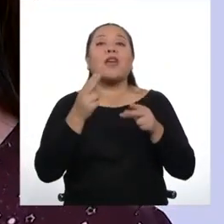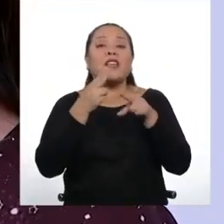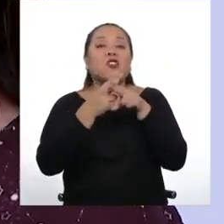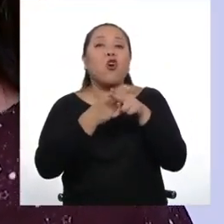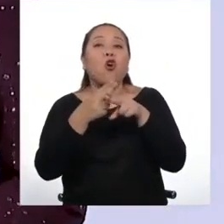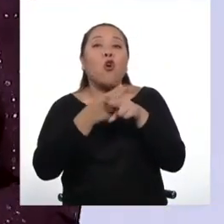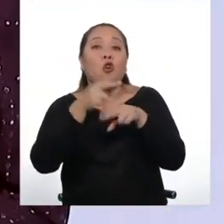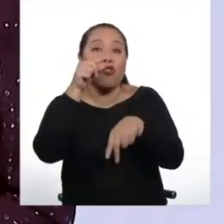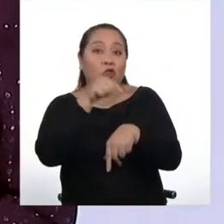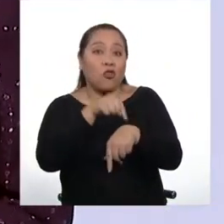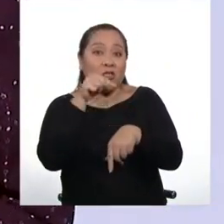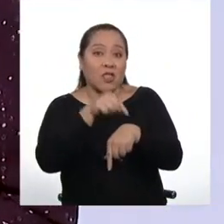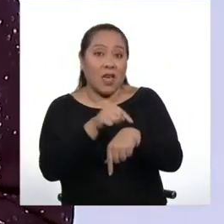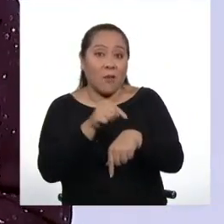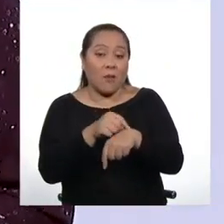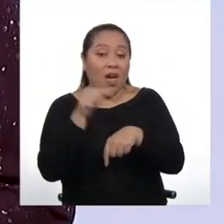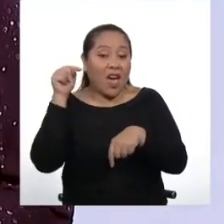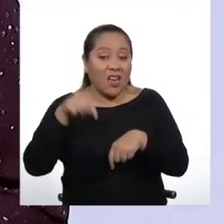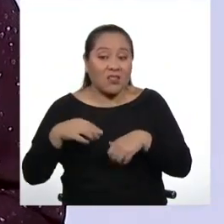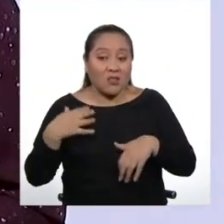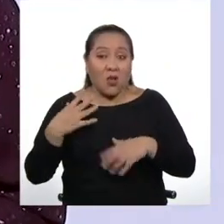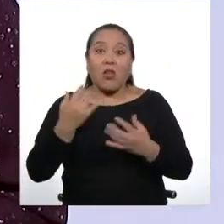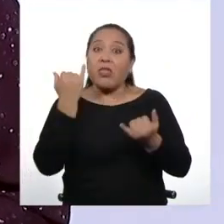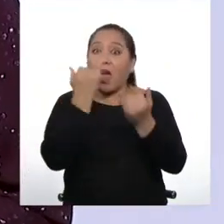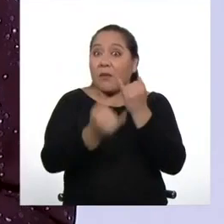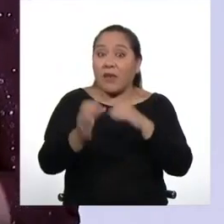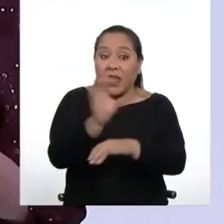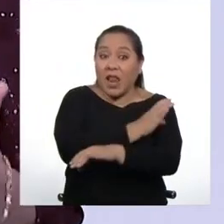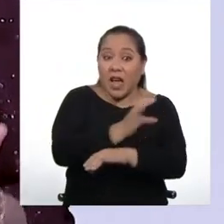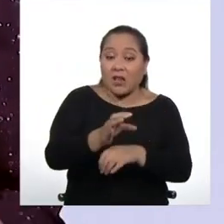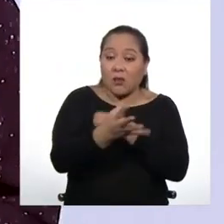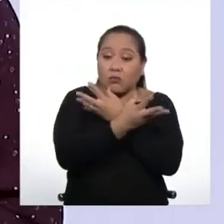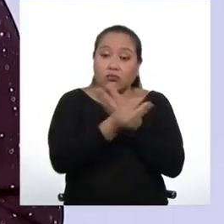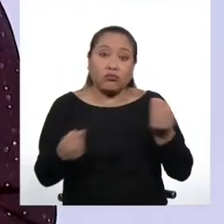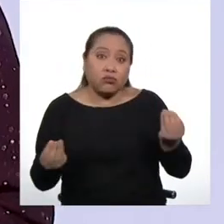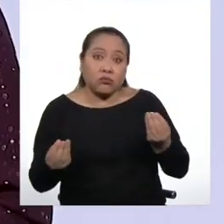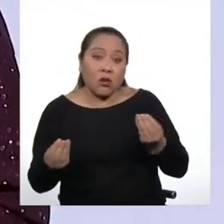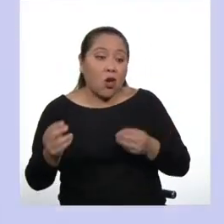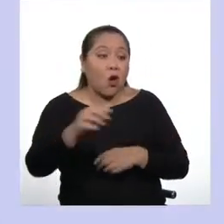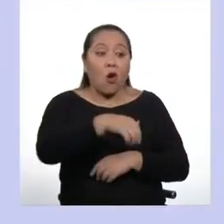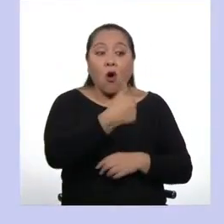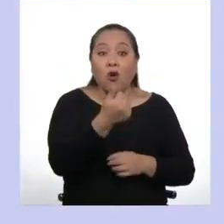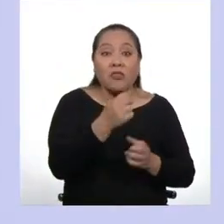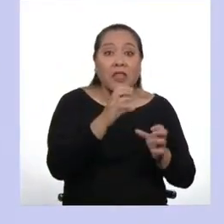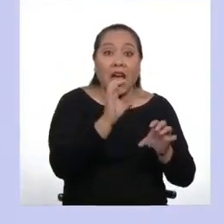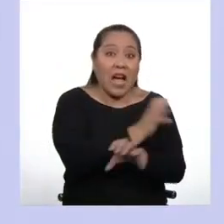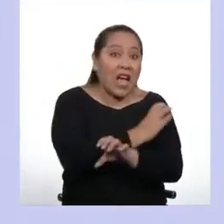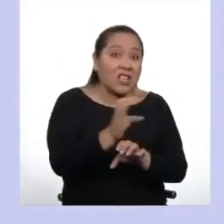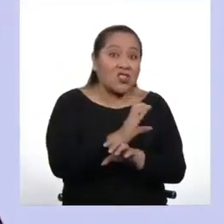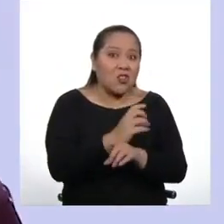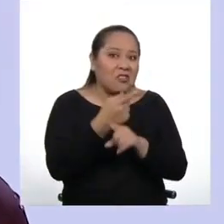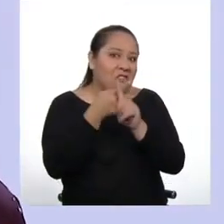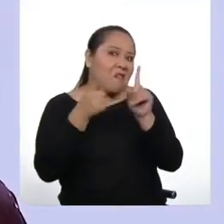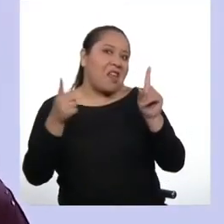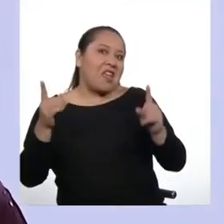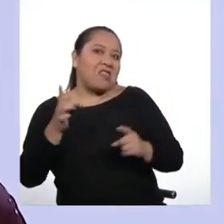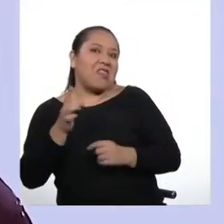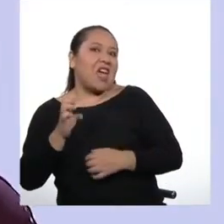corto. Esta va a pasar cuando termine la canción y pongas otra más alegre. Ustedes